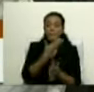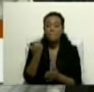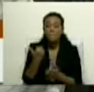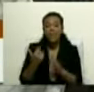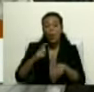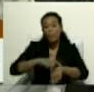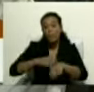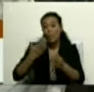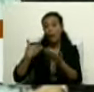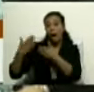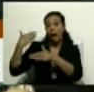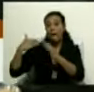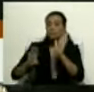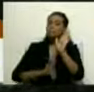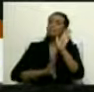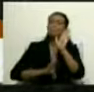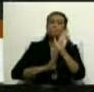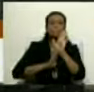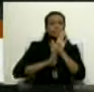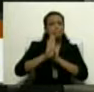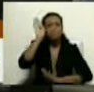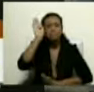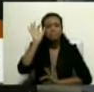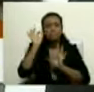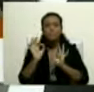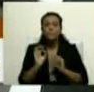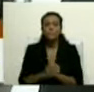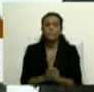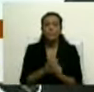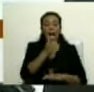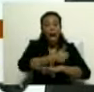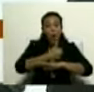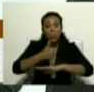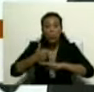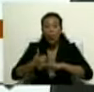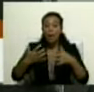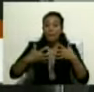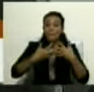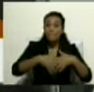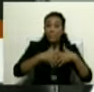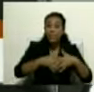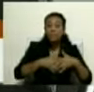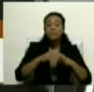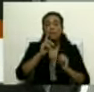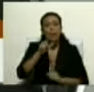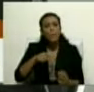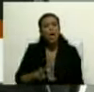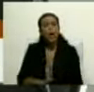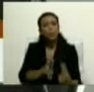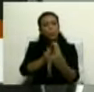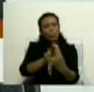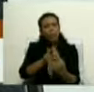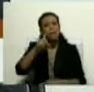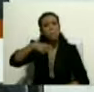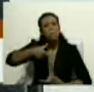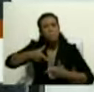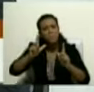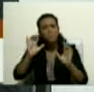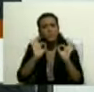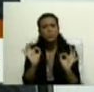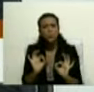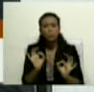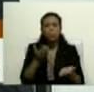época de crecimiento, de intercambio. Representantes del sector empresarial precisaron que este encuentro de trabajo permite continuar